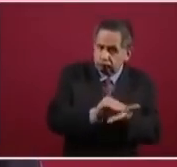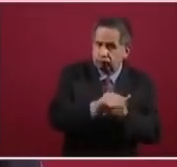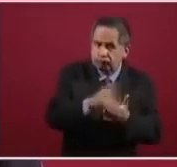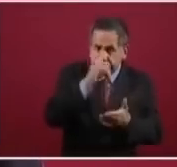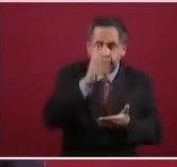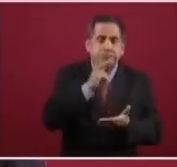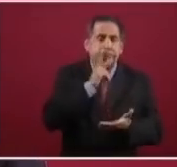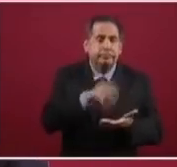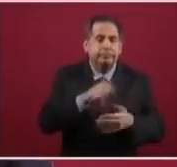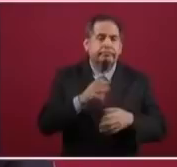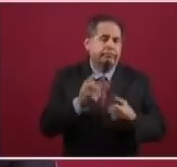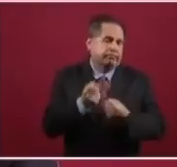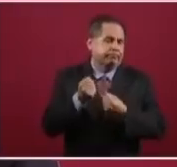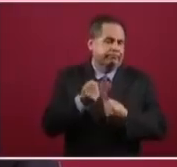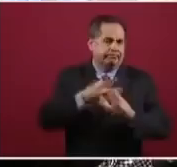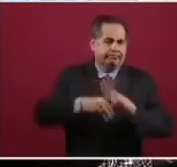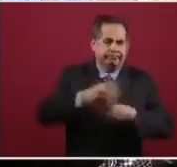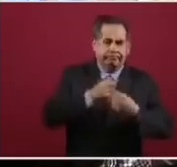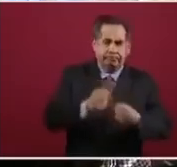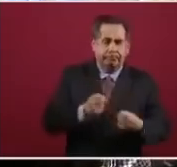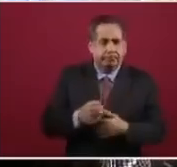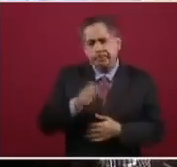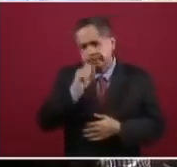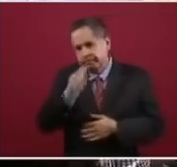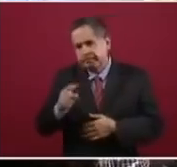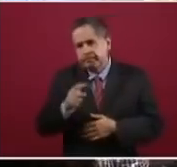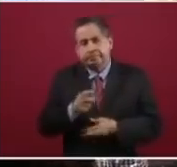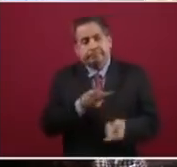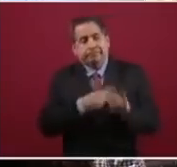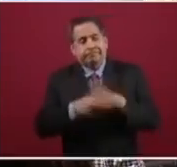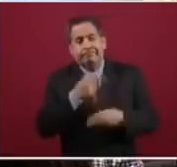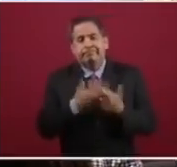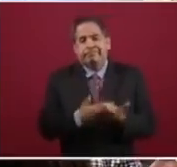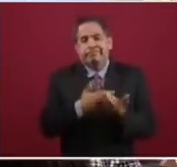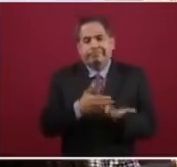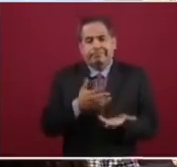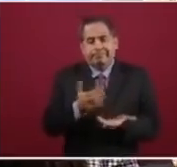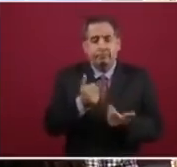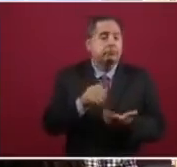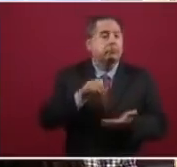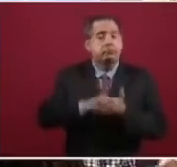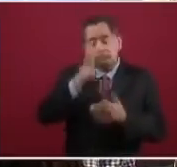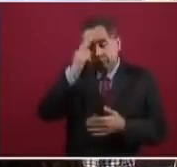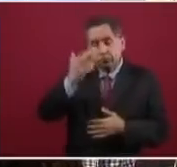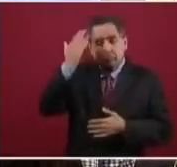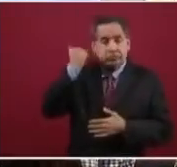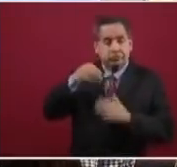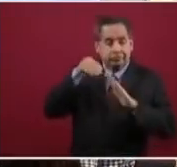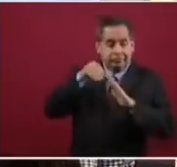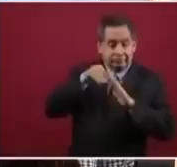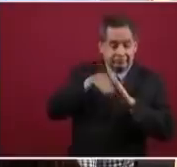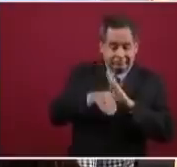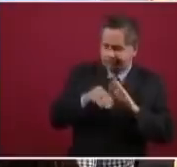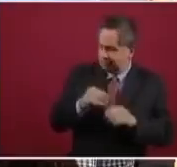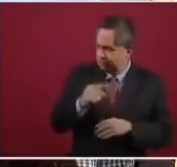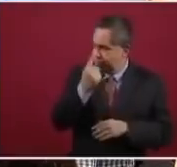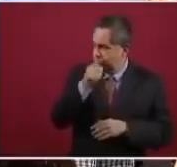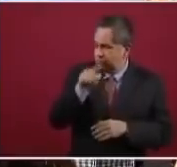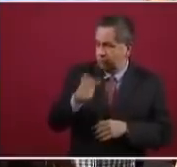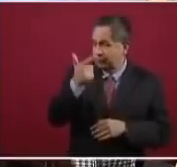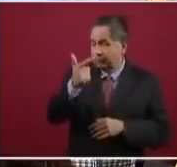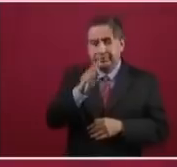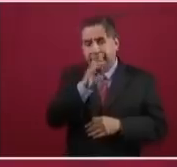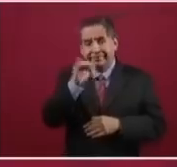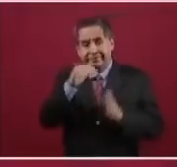una empresa que es mucho más eficiente pero también eventualmente vamos a tener más recursos por ejemplo la caída que había tenido hasta 1 par hasta menos de 1.7